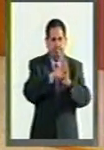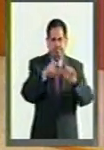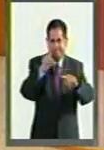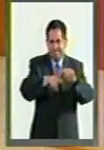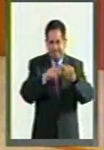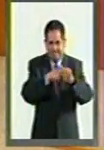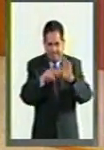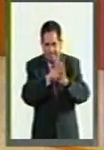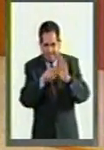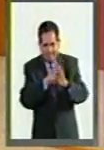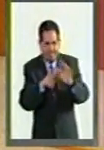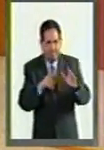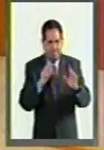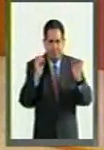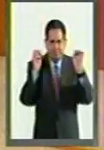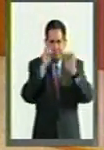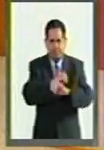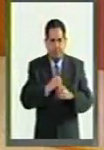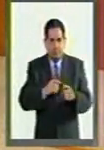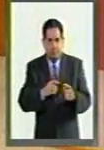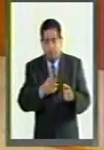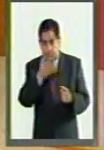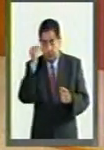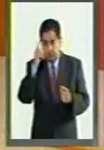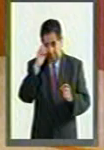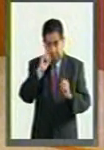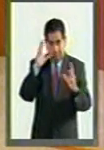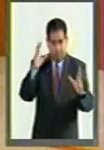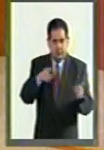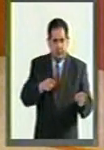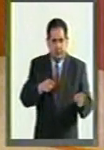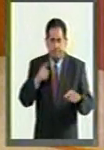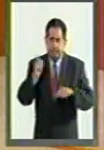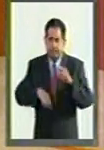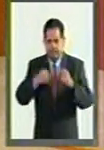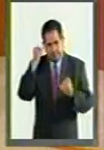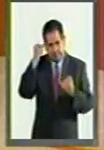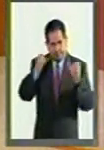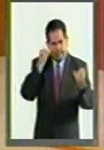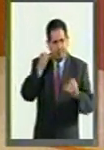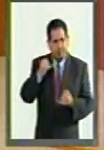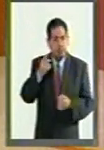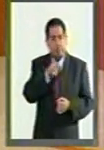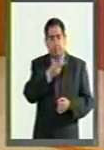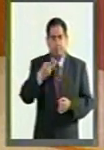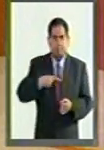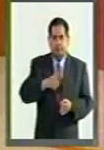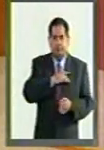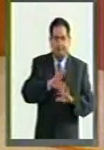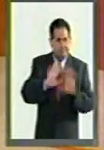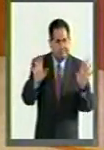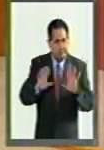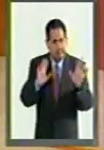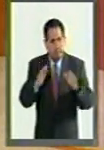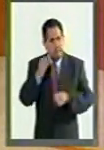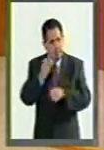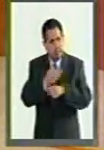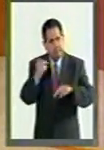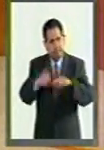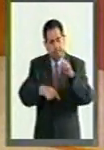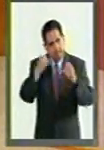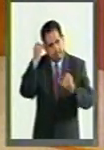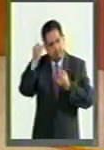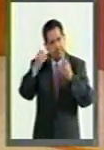arañas, culebras, y todo lo peor que puede estar adentro como una película de terror. Hoy estamos abriendo